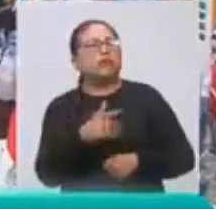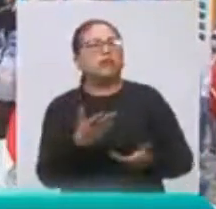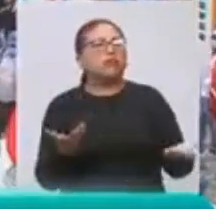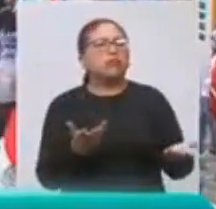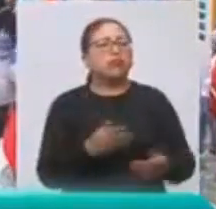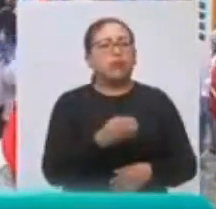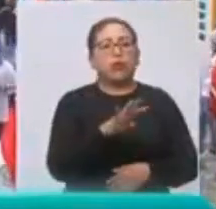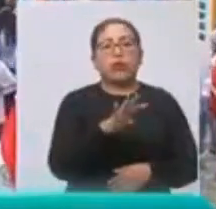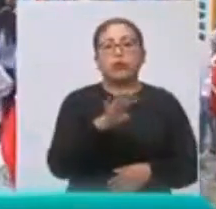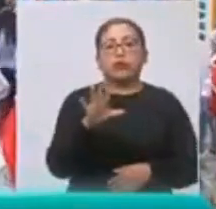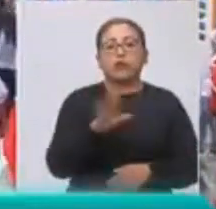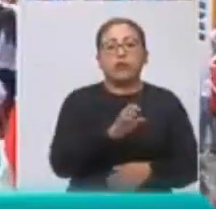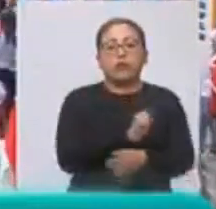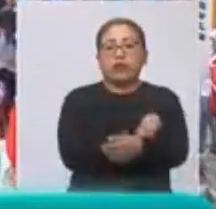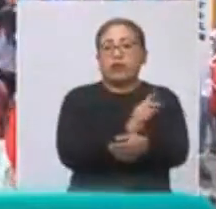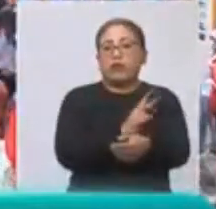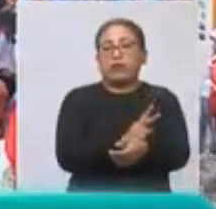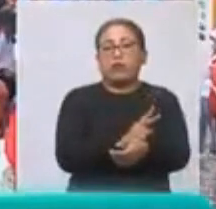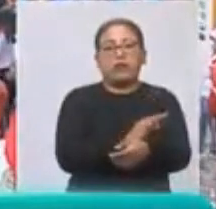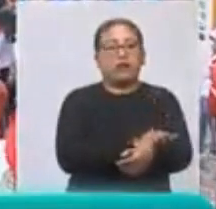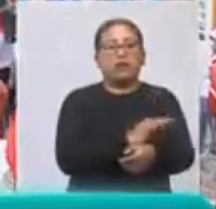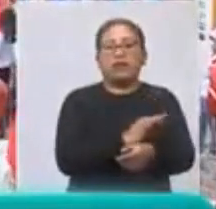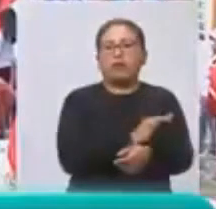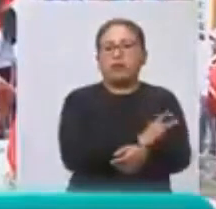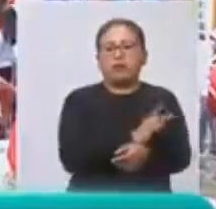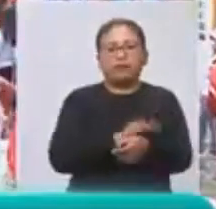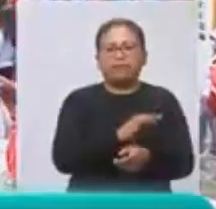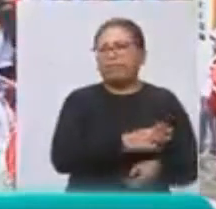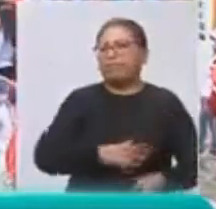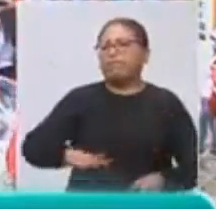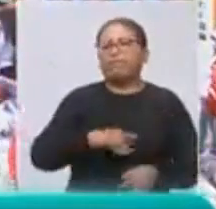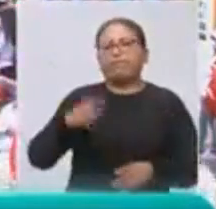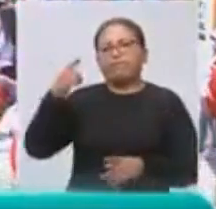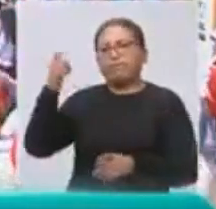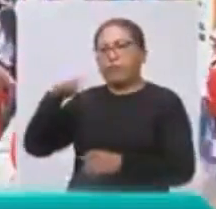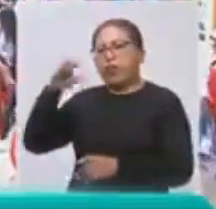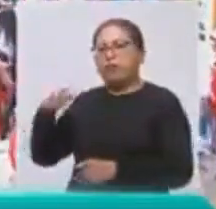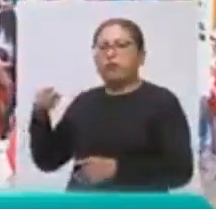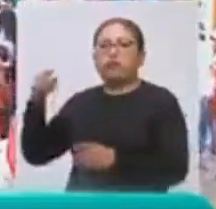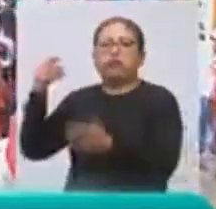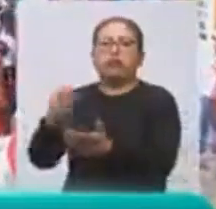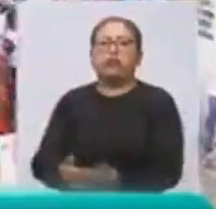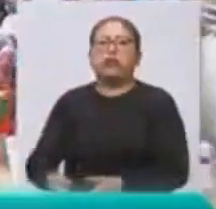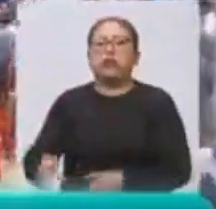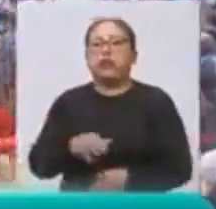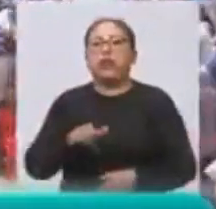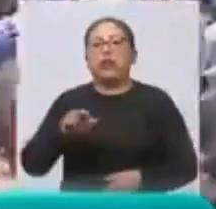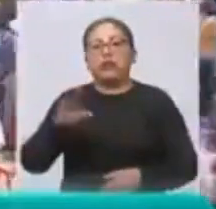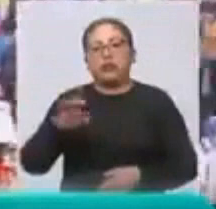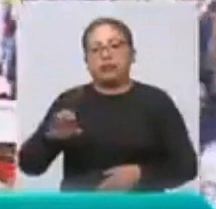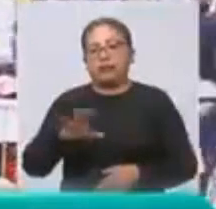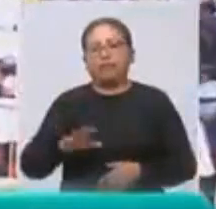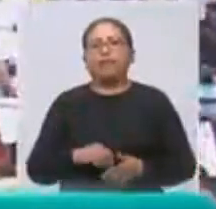a 45 kilómetros de la capital tarijeña y pertenece a la provincia Aniceto Arce. En minutos nada